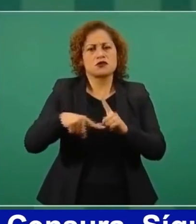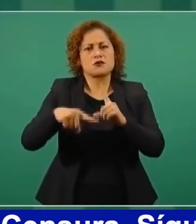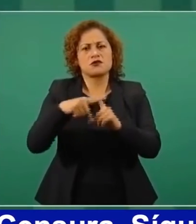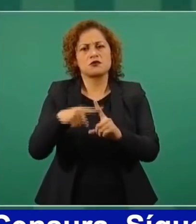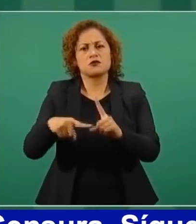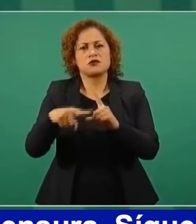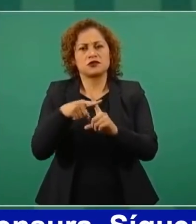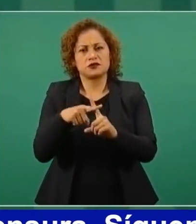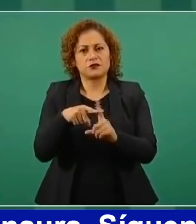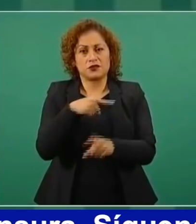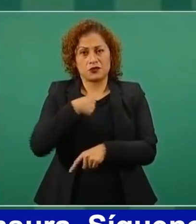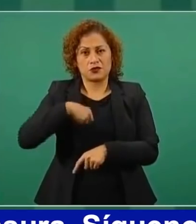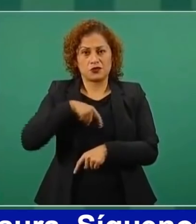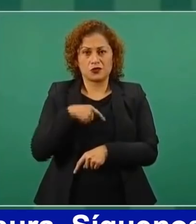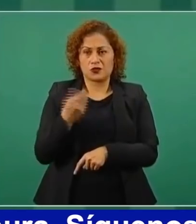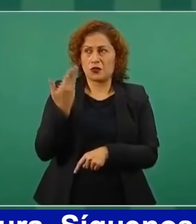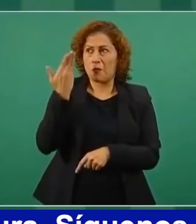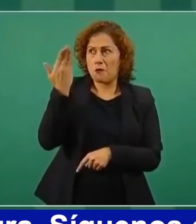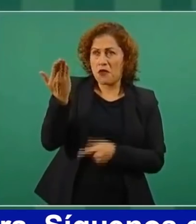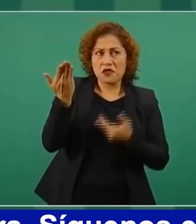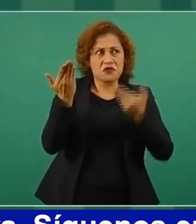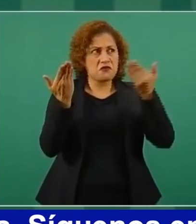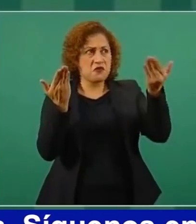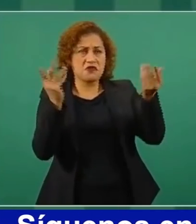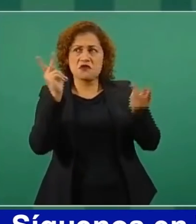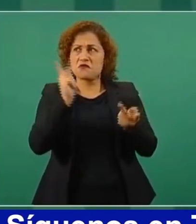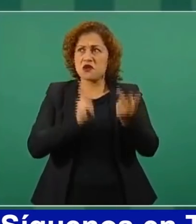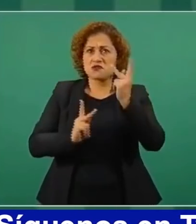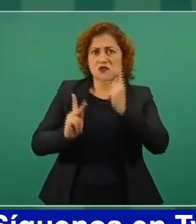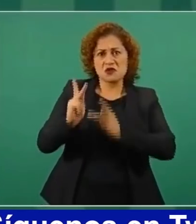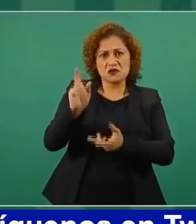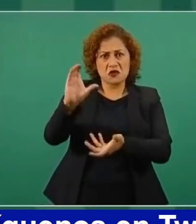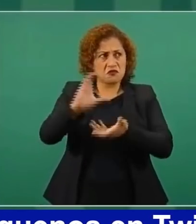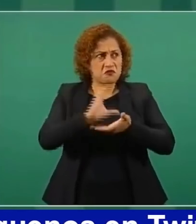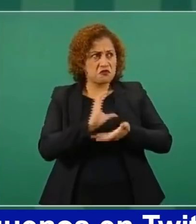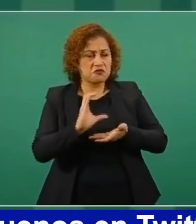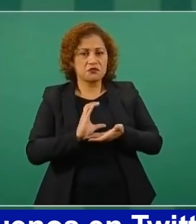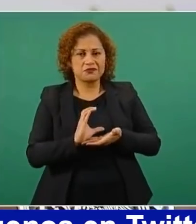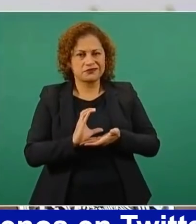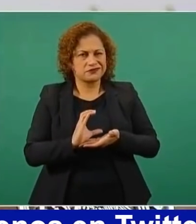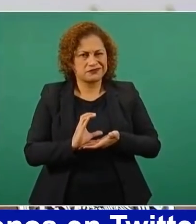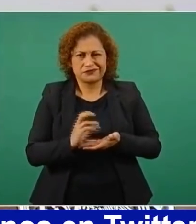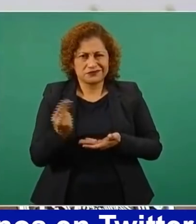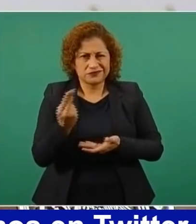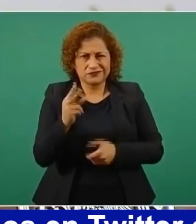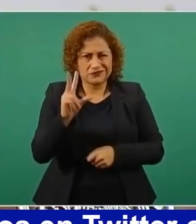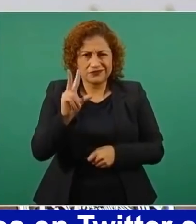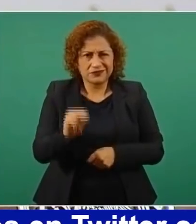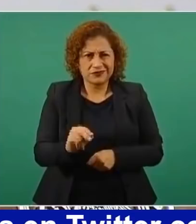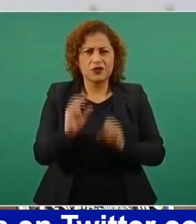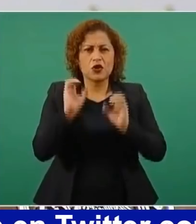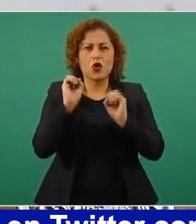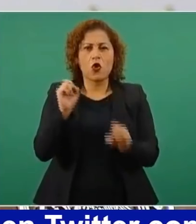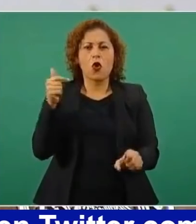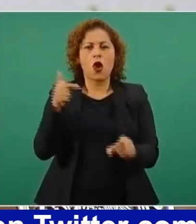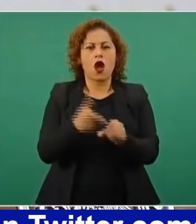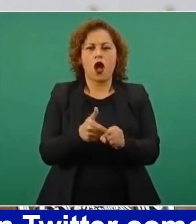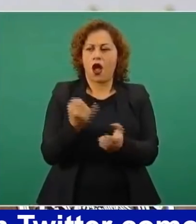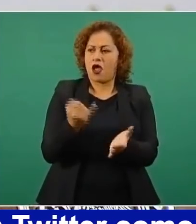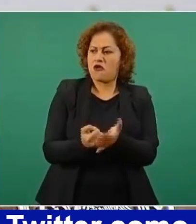falta gasolinazos, no hace falta aumentar impuestos. Ahí está la clave.